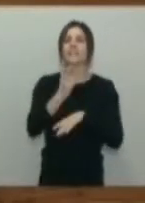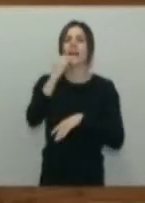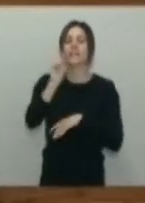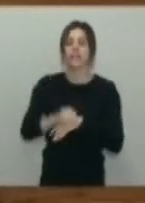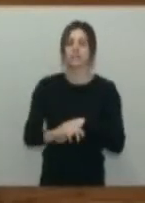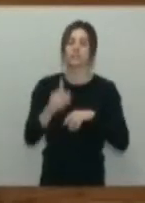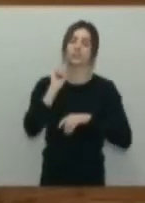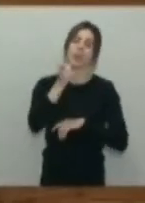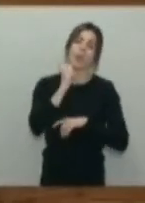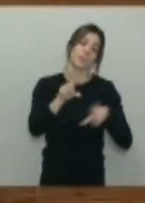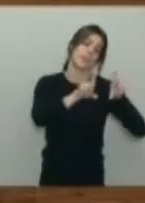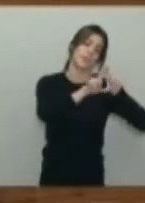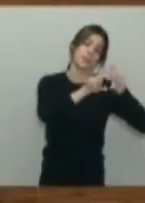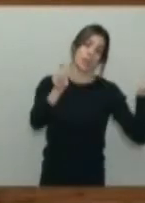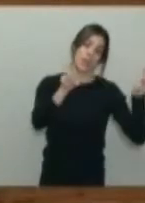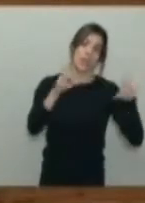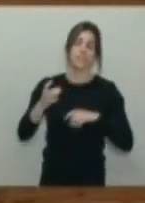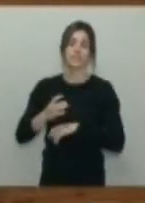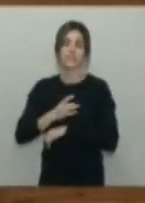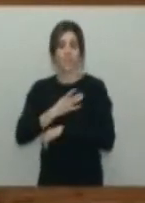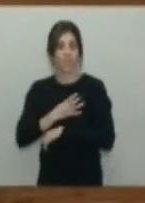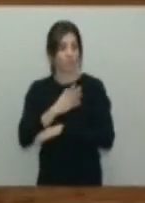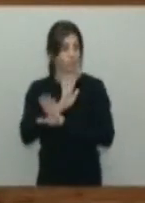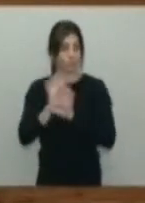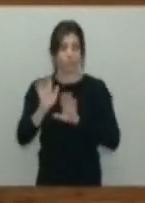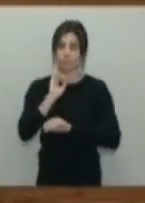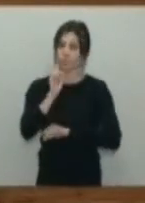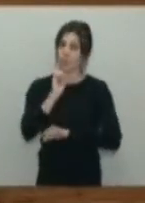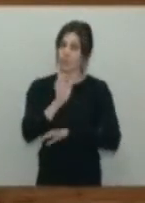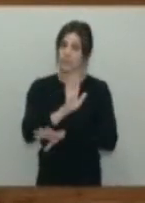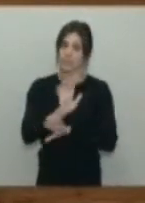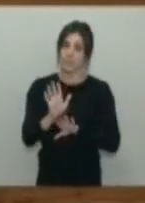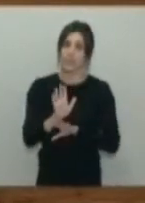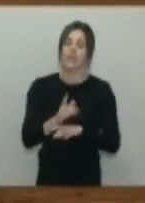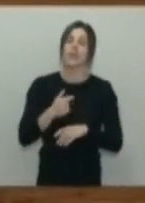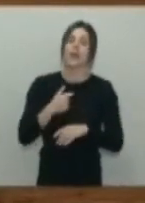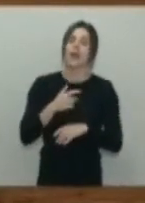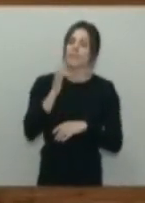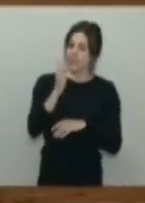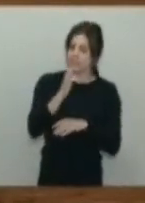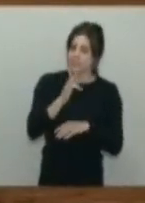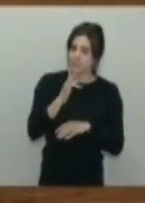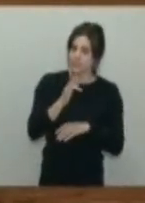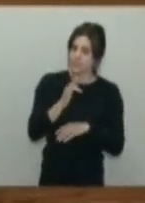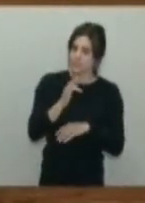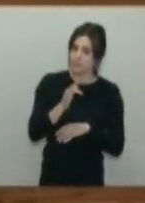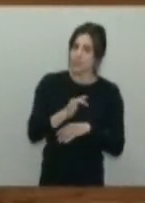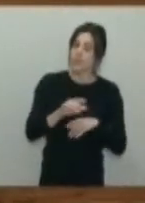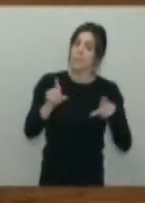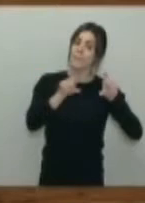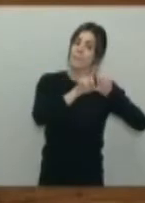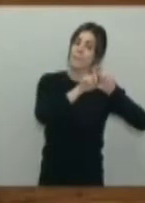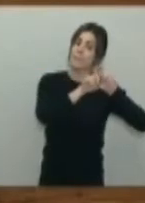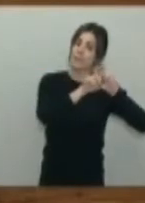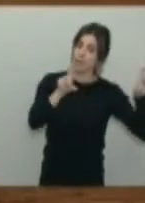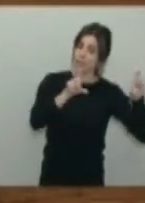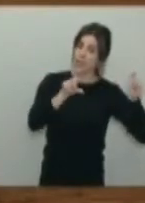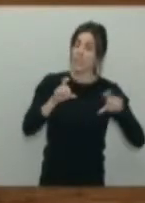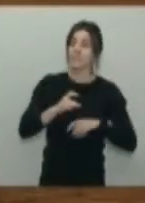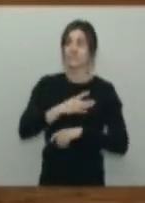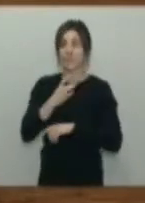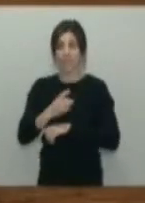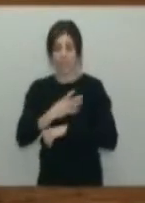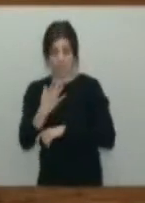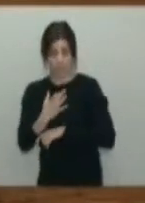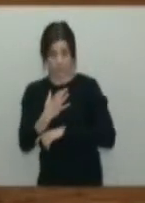los sindicatos. Bien es cierto, y yo no voy a obviarlo, que tanto patronal como algún sindicato tienen vinculación